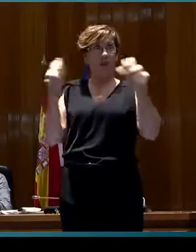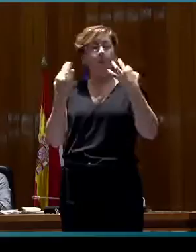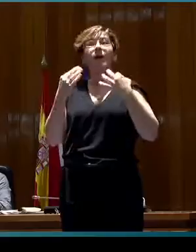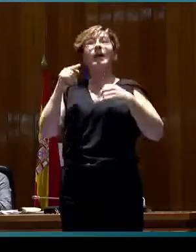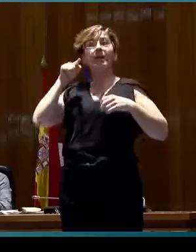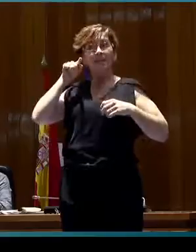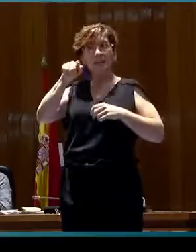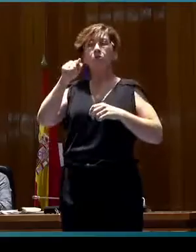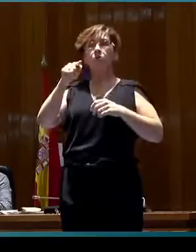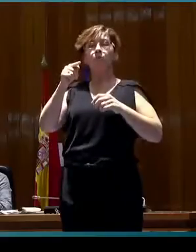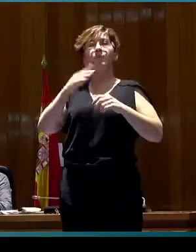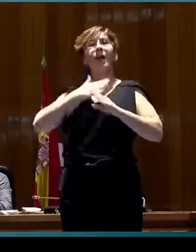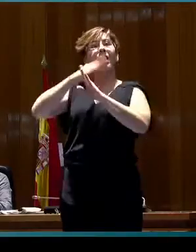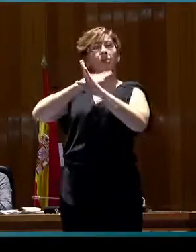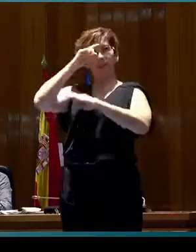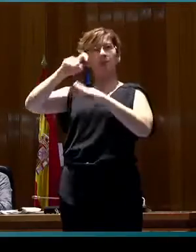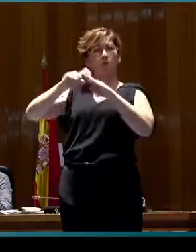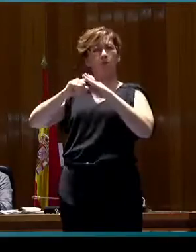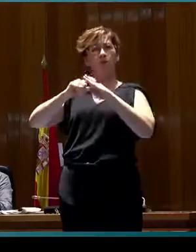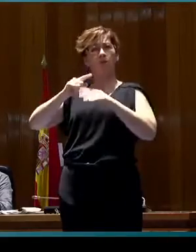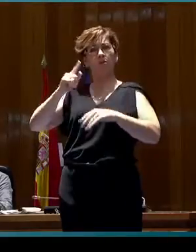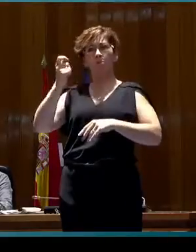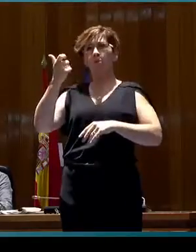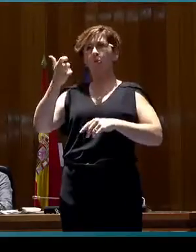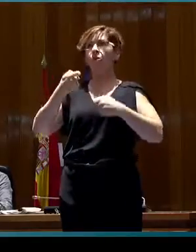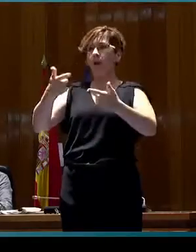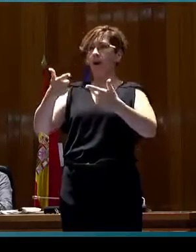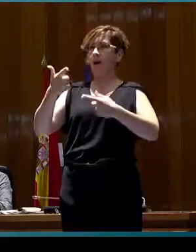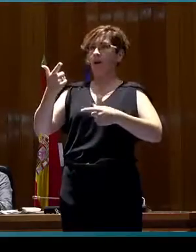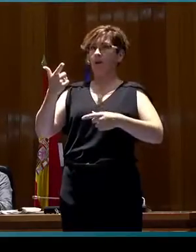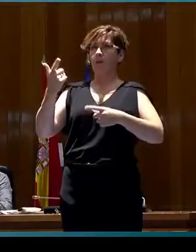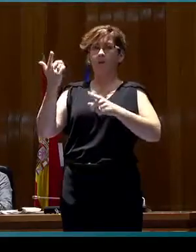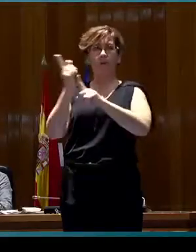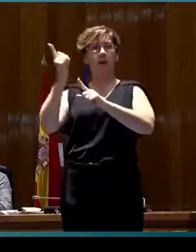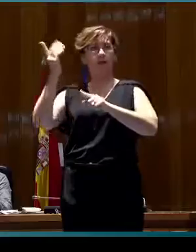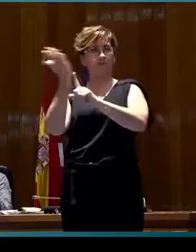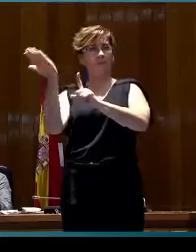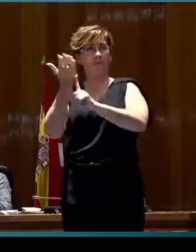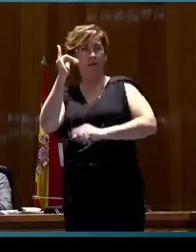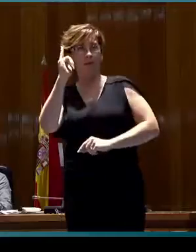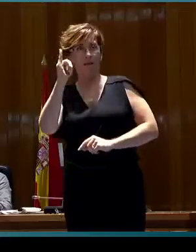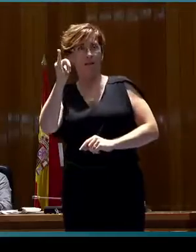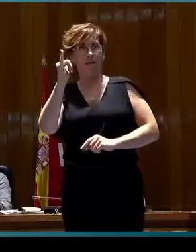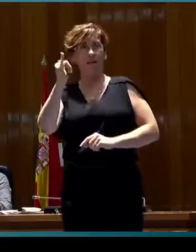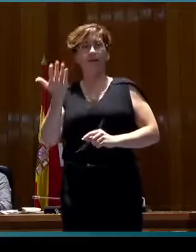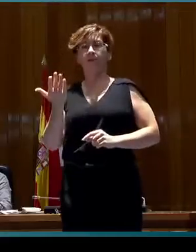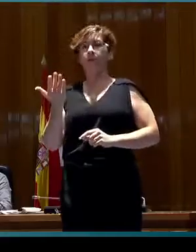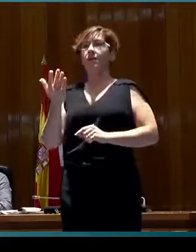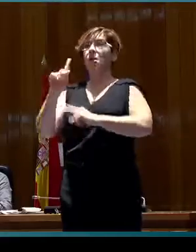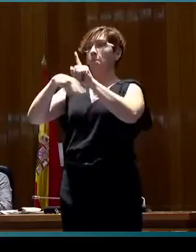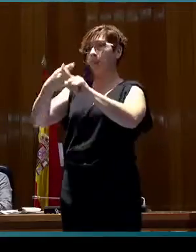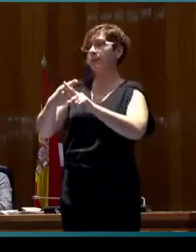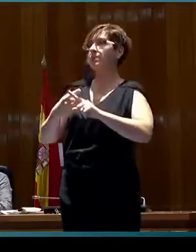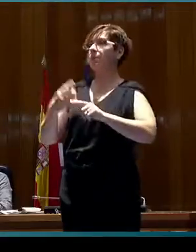desgaste psicológico. Y además esto impone una forma de vestir, evidentemente, que sea reconocido